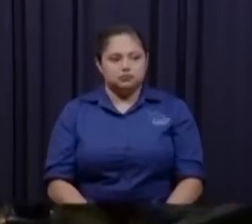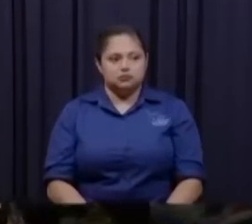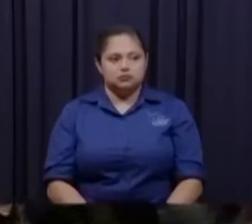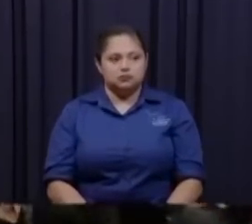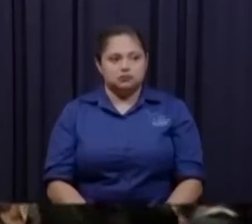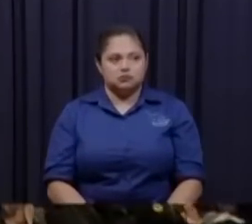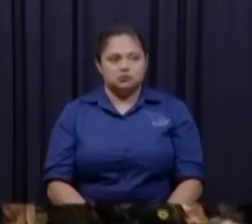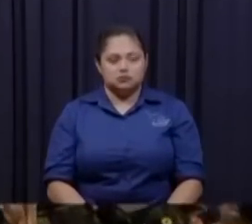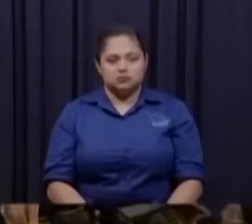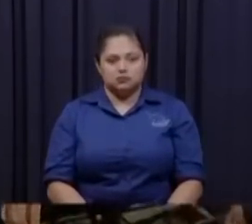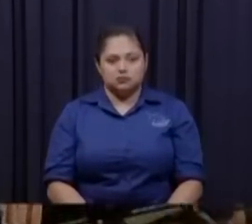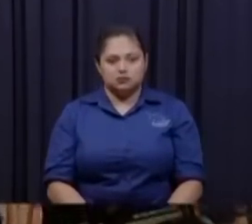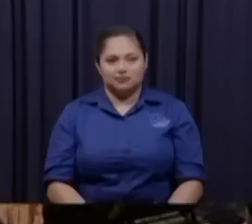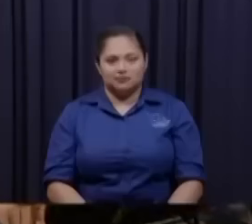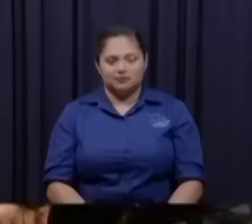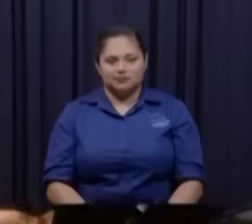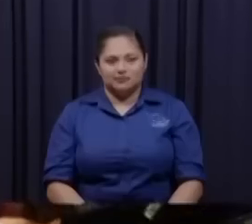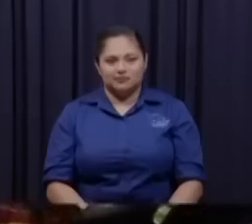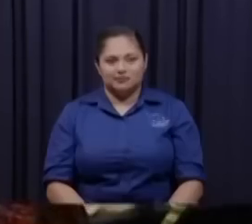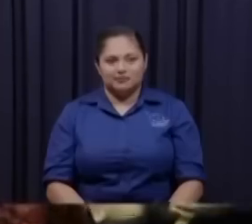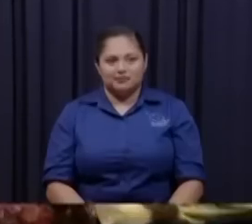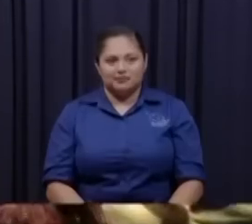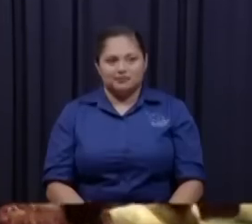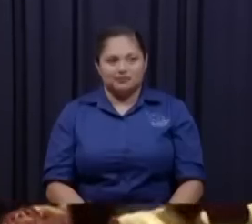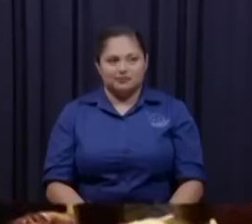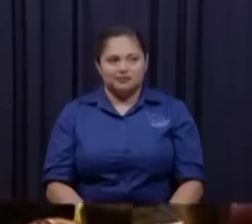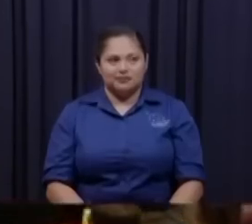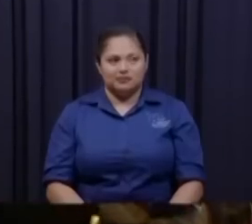Quinta de arriba para abajo.